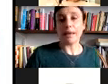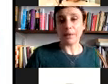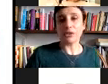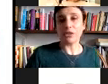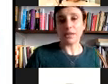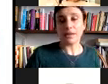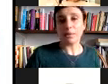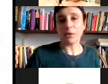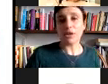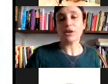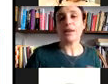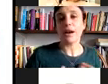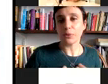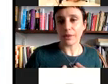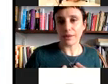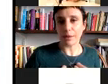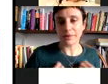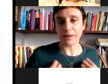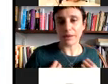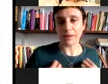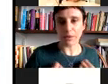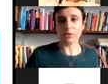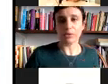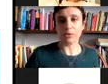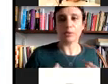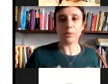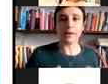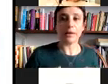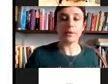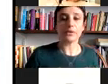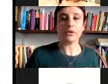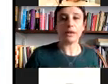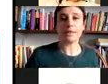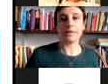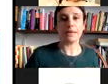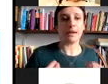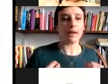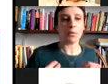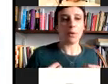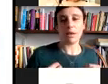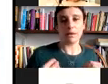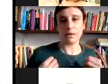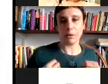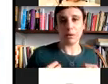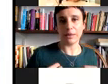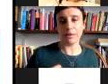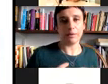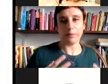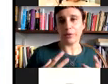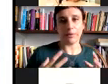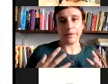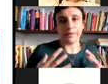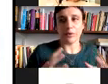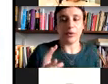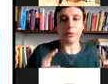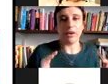Y también considera este modelo que las causas de la discapacidad son propias de las personas, cada cual individualmente,